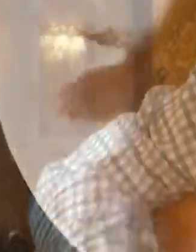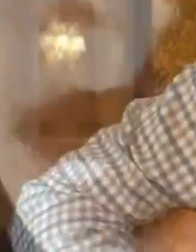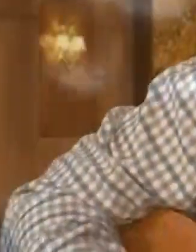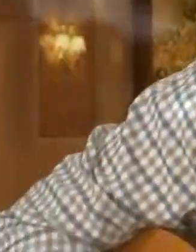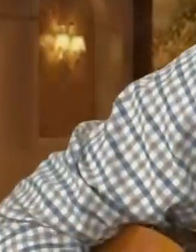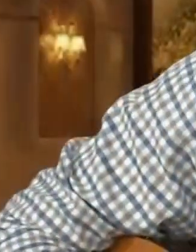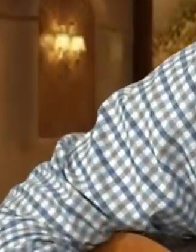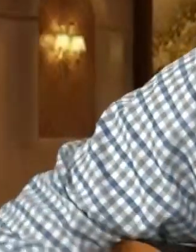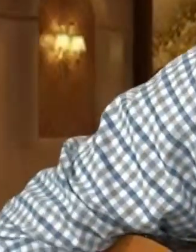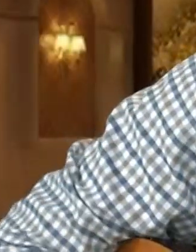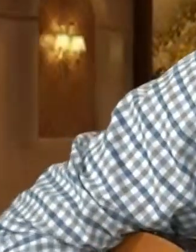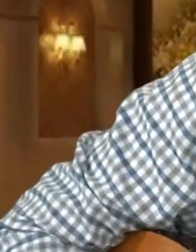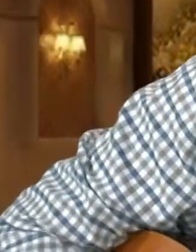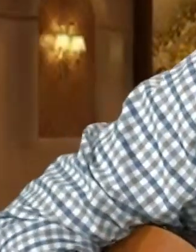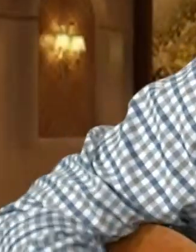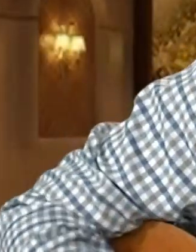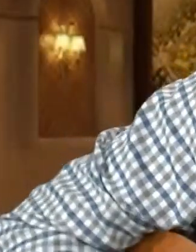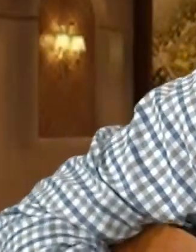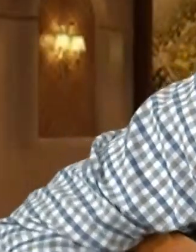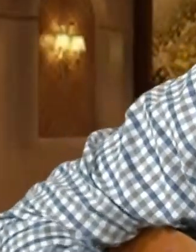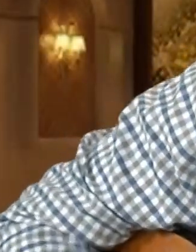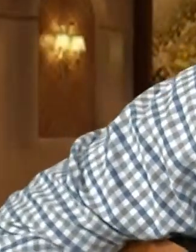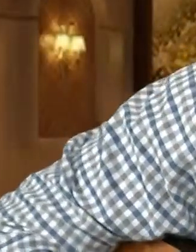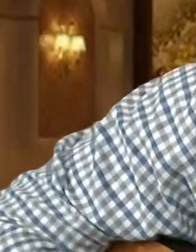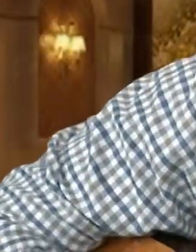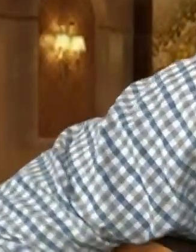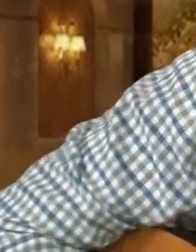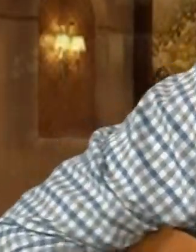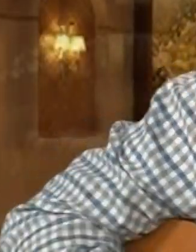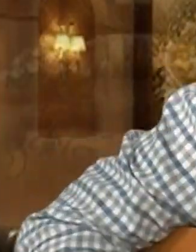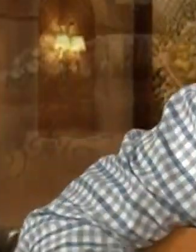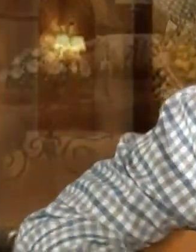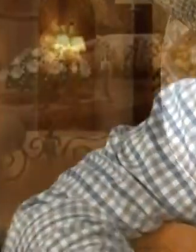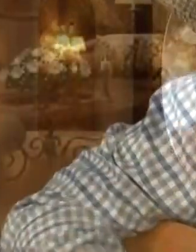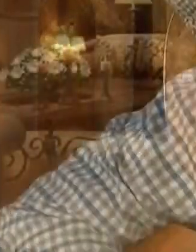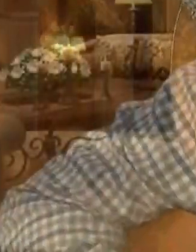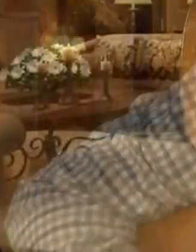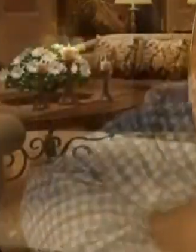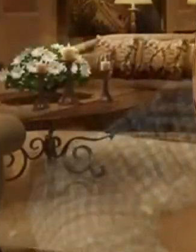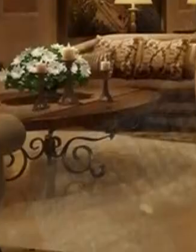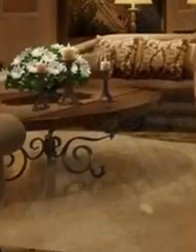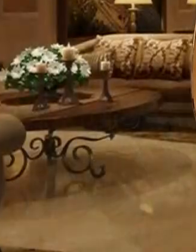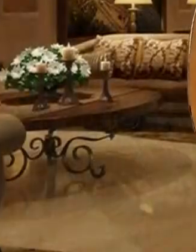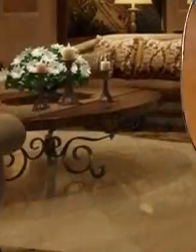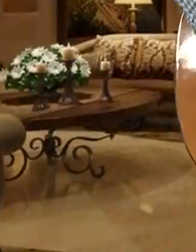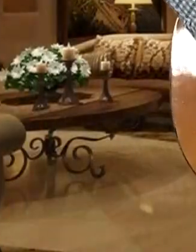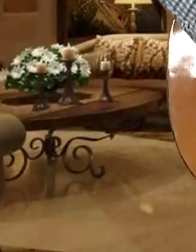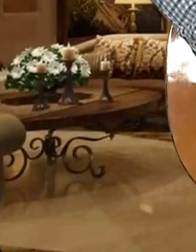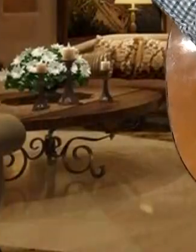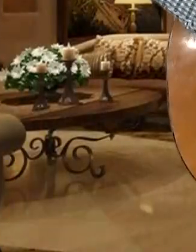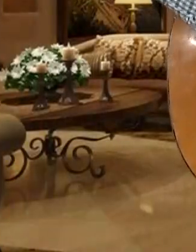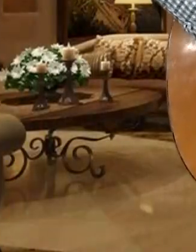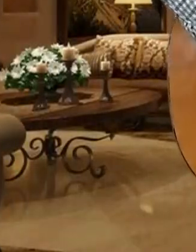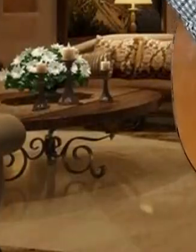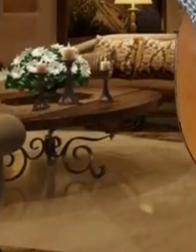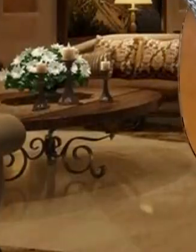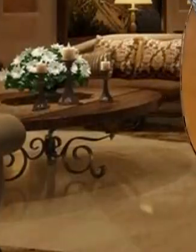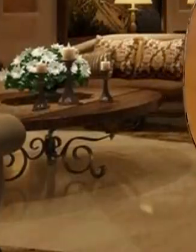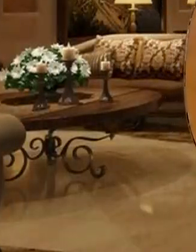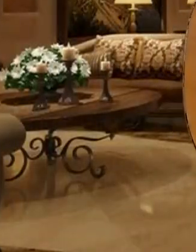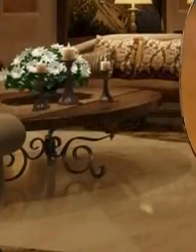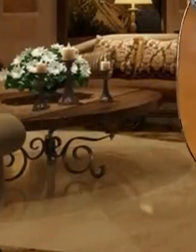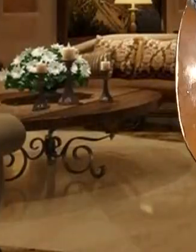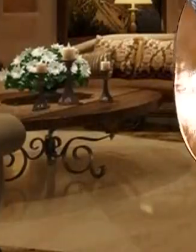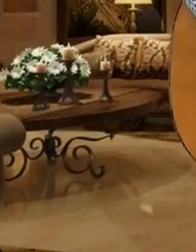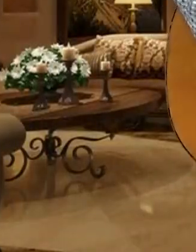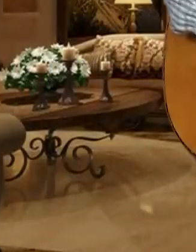tengo vanidad. De mi vida doy lo bueno, soy tan